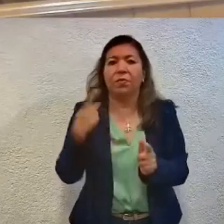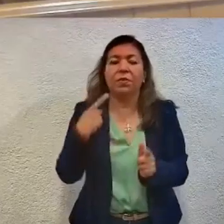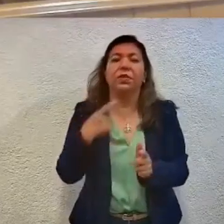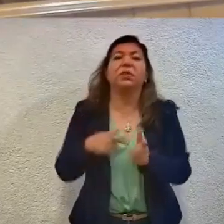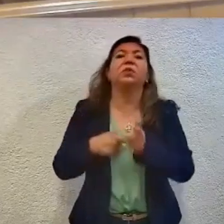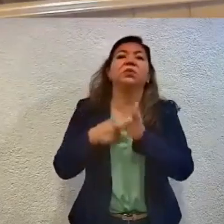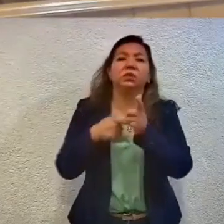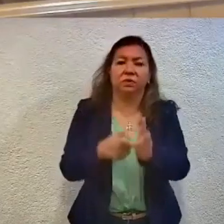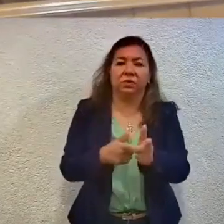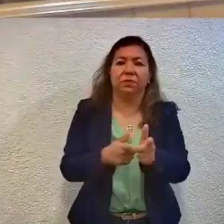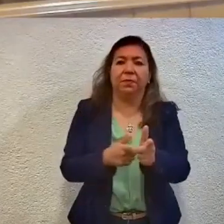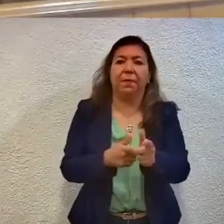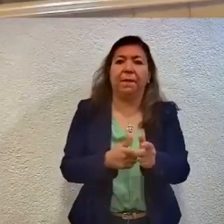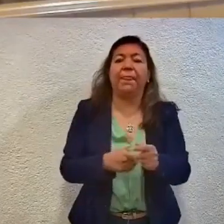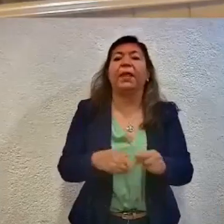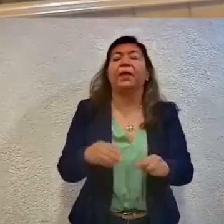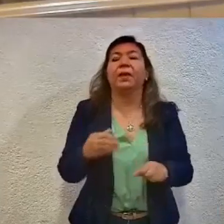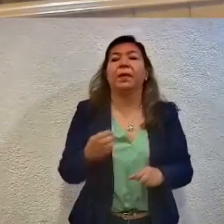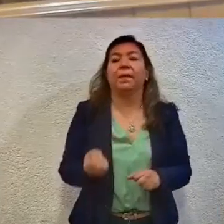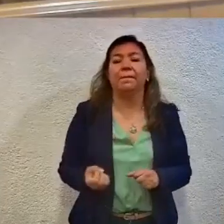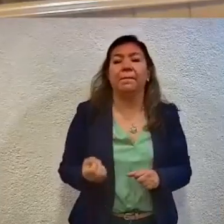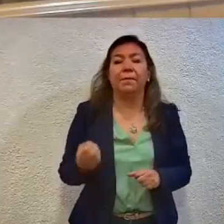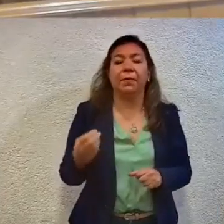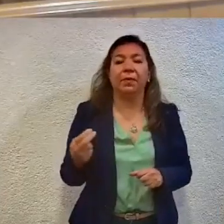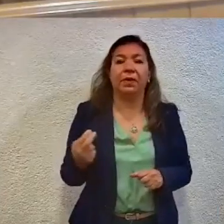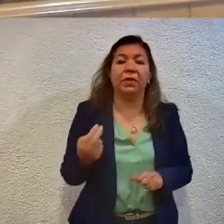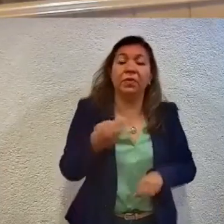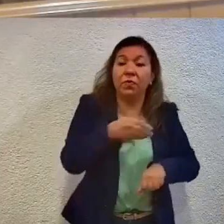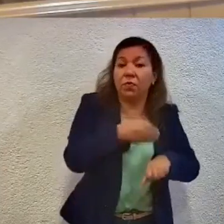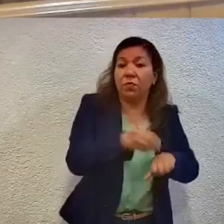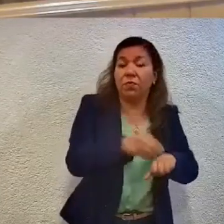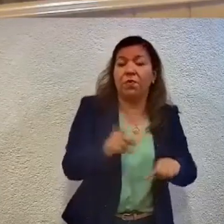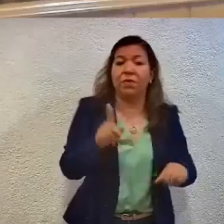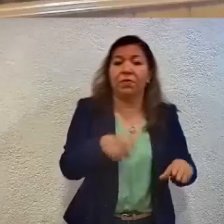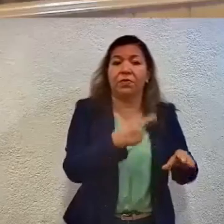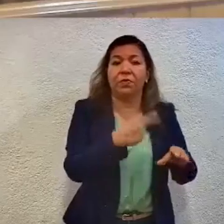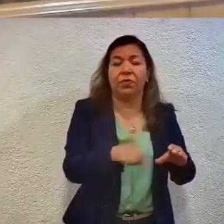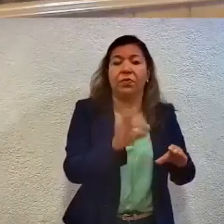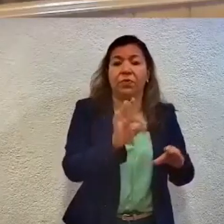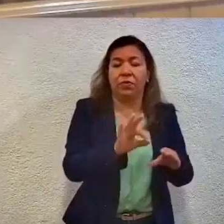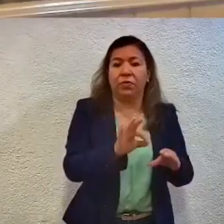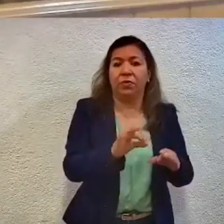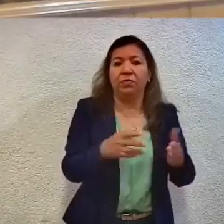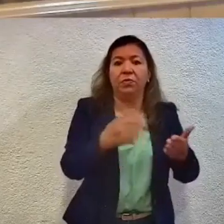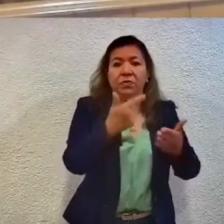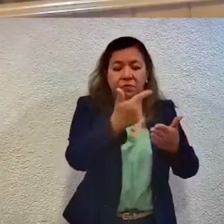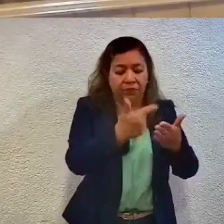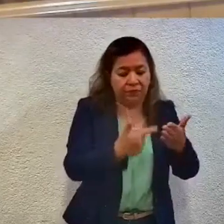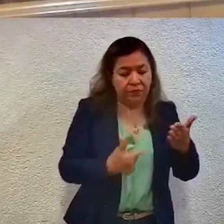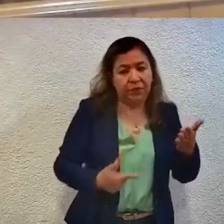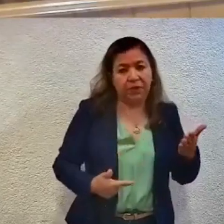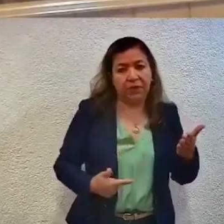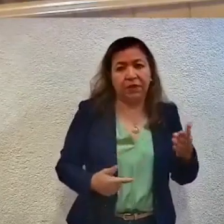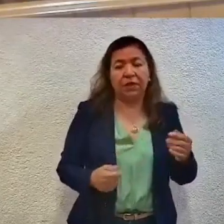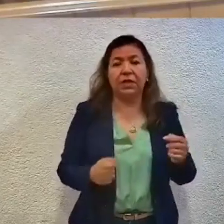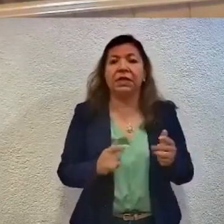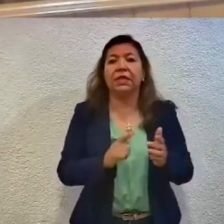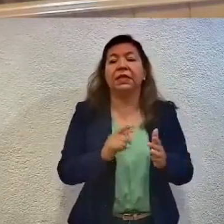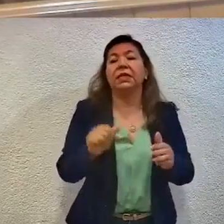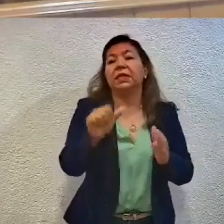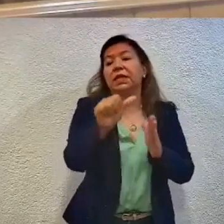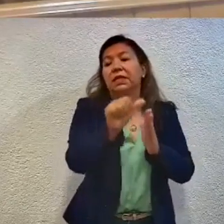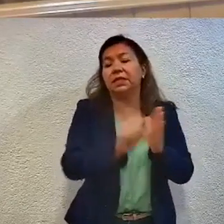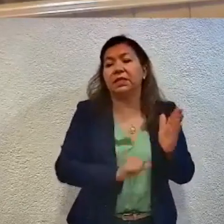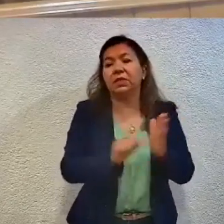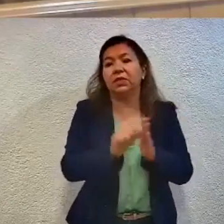político conserva o no su registro. Por tanto, si el recuento solicitado no se situó en ninguno de los supuestos previstos en el